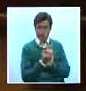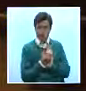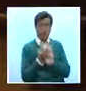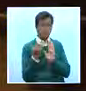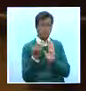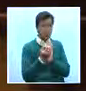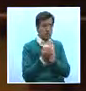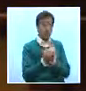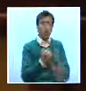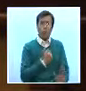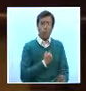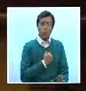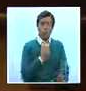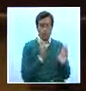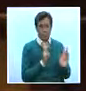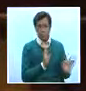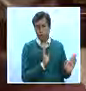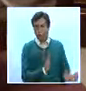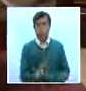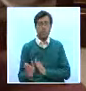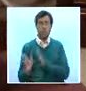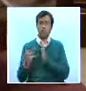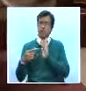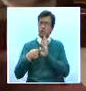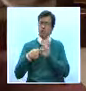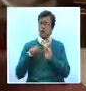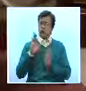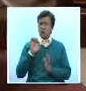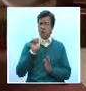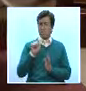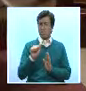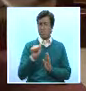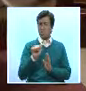organizamos bien nuestro negocio. ¿El impuesto de renta puede estar asociado a este impuesto a las herencias?